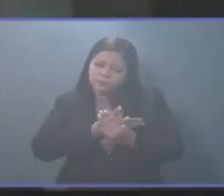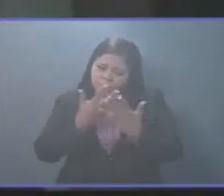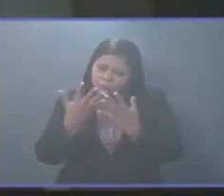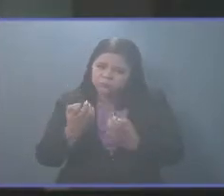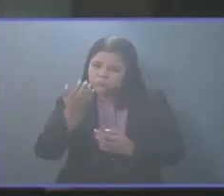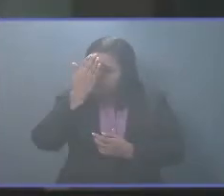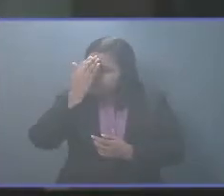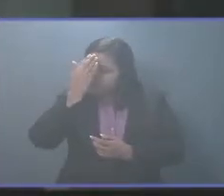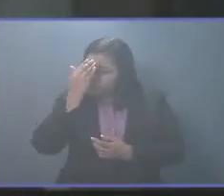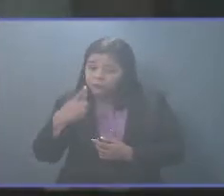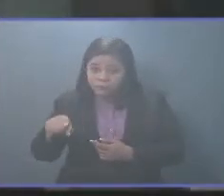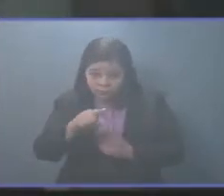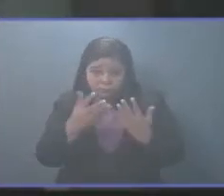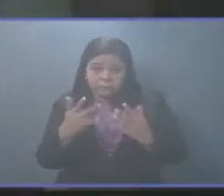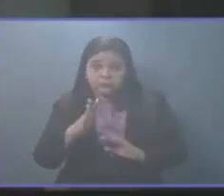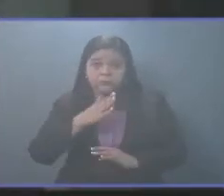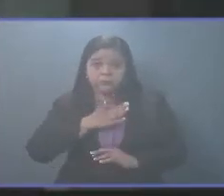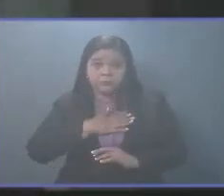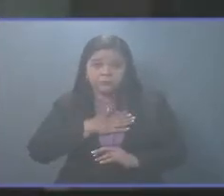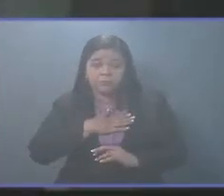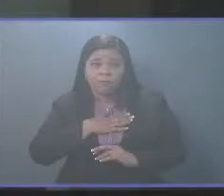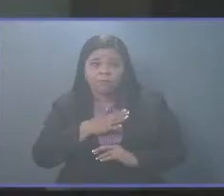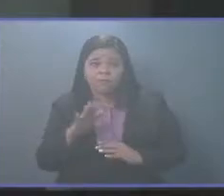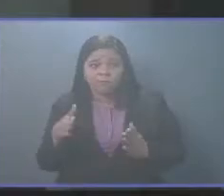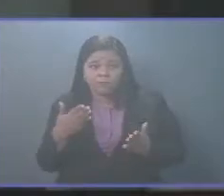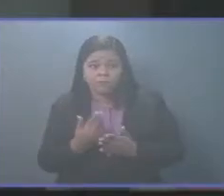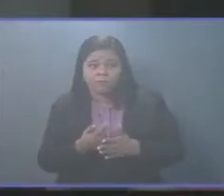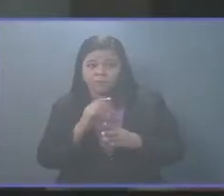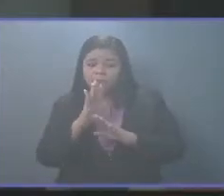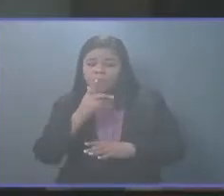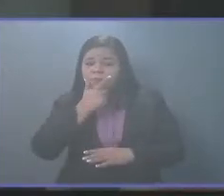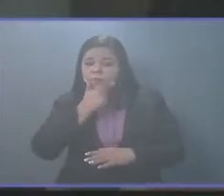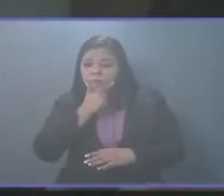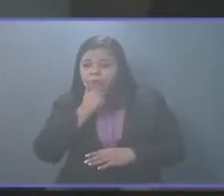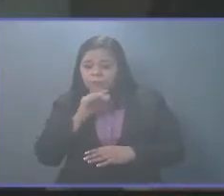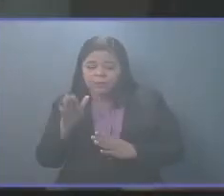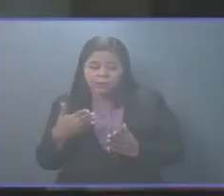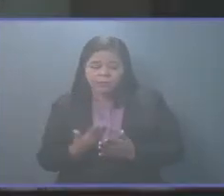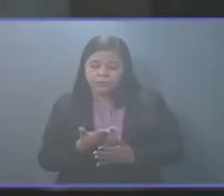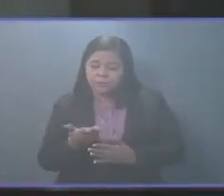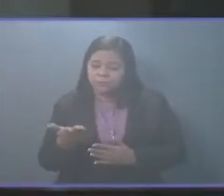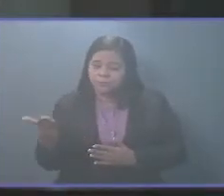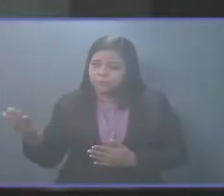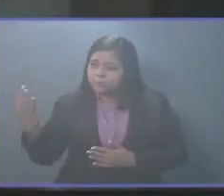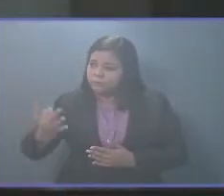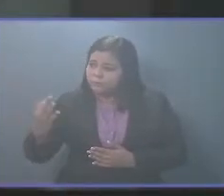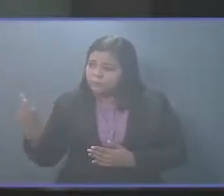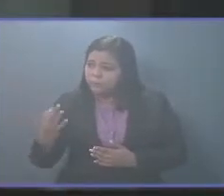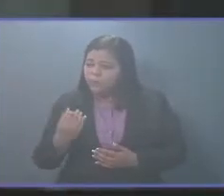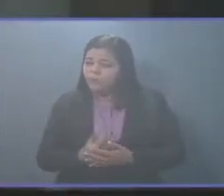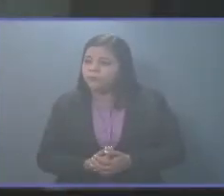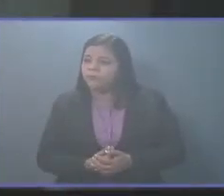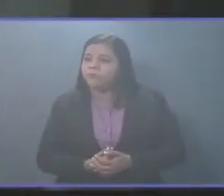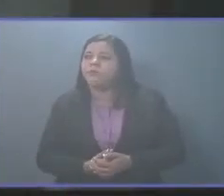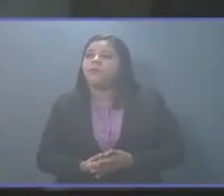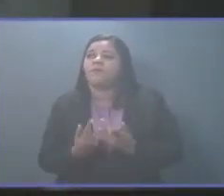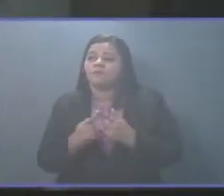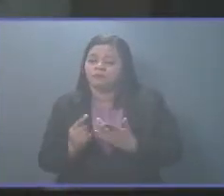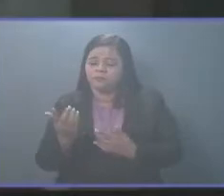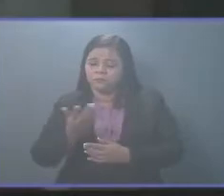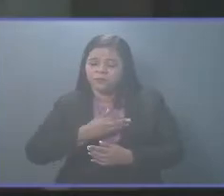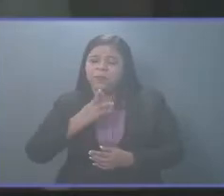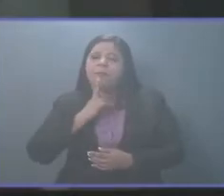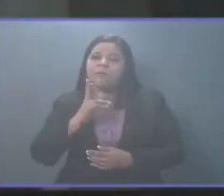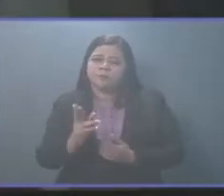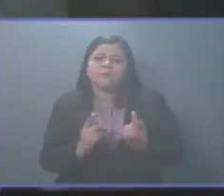ustedes tuvieron esa pregunta, este requerimiento, y qué es la respuesta que